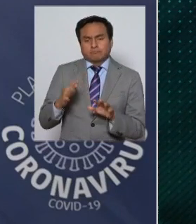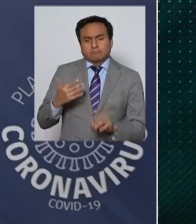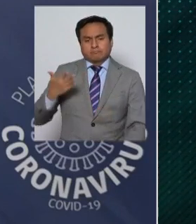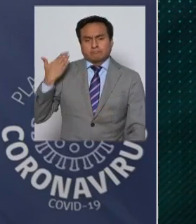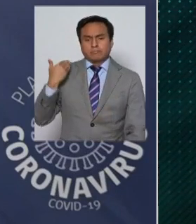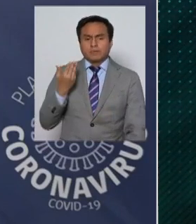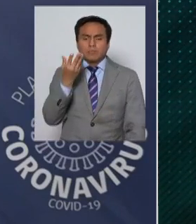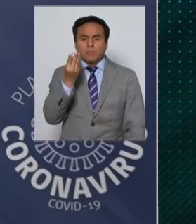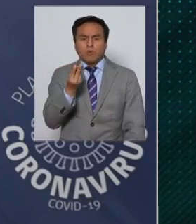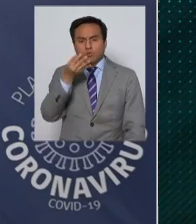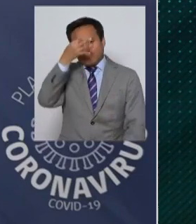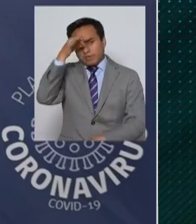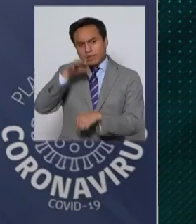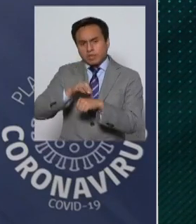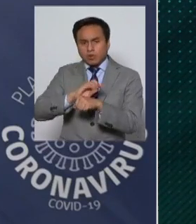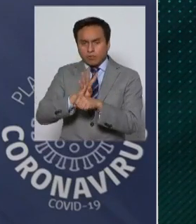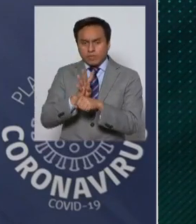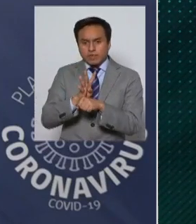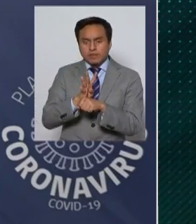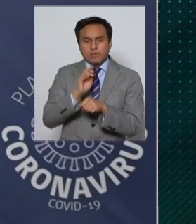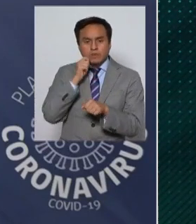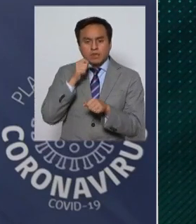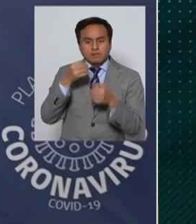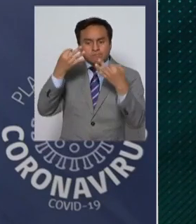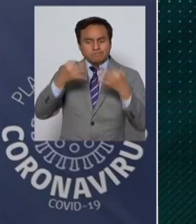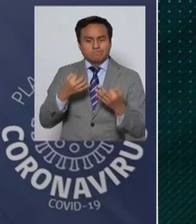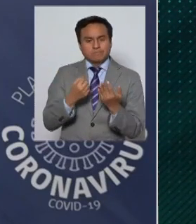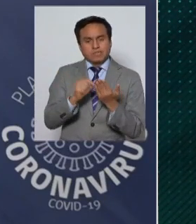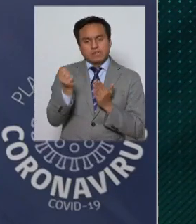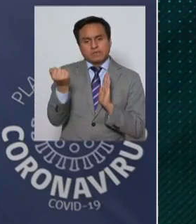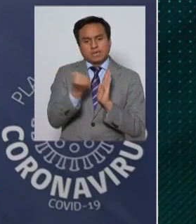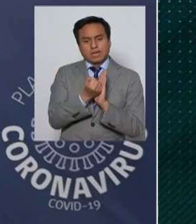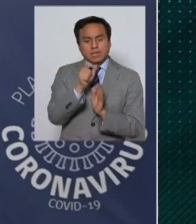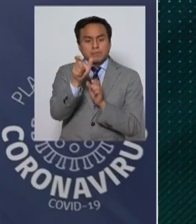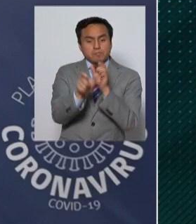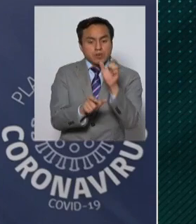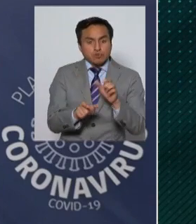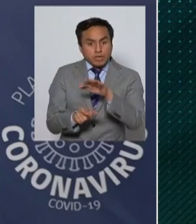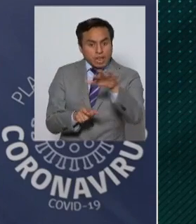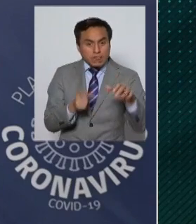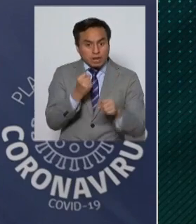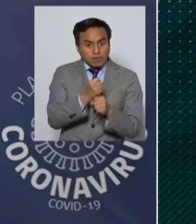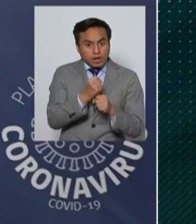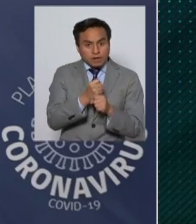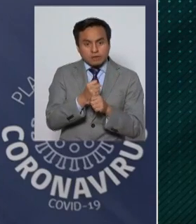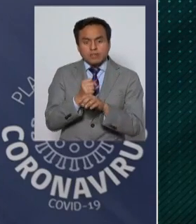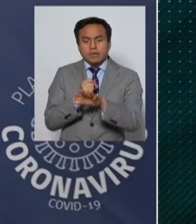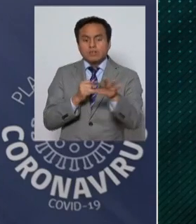ha habido pocos pacientes con COVID, para certificar que el personal que está ahí